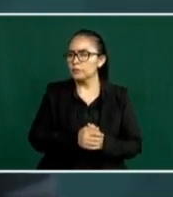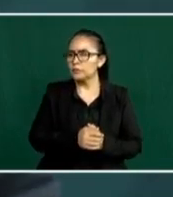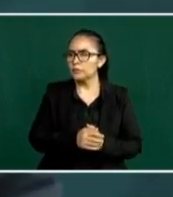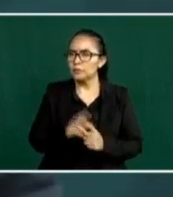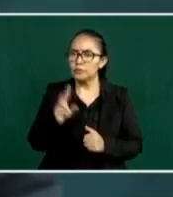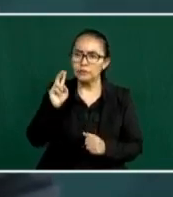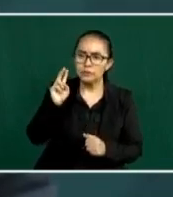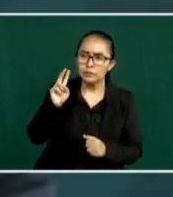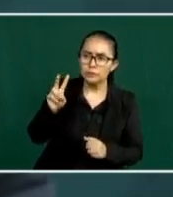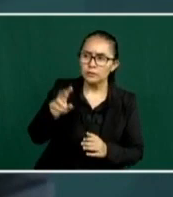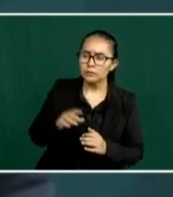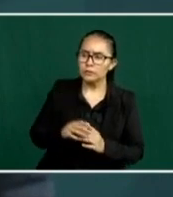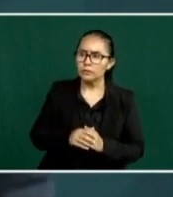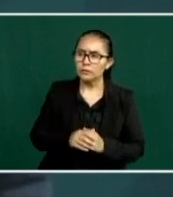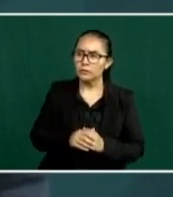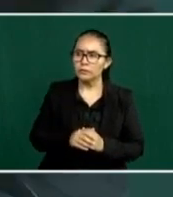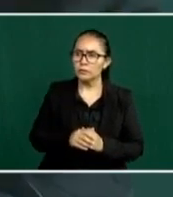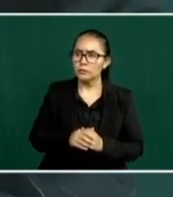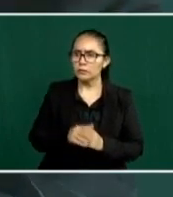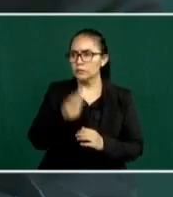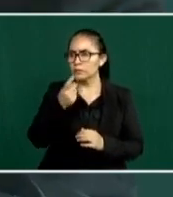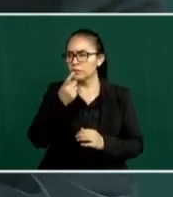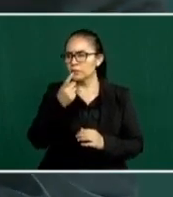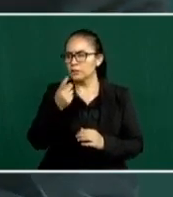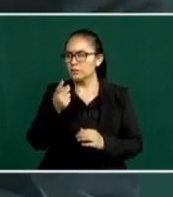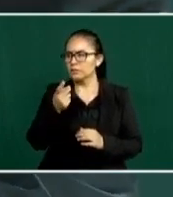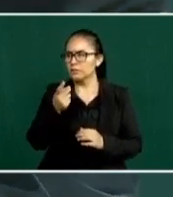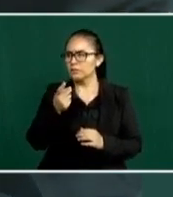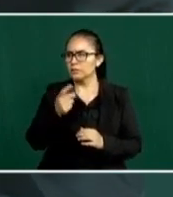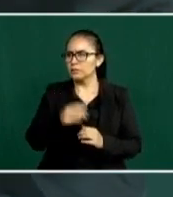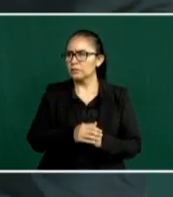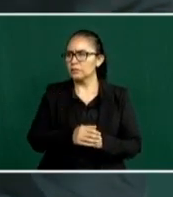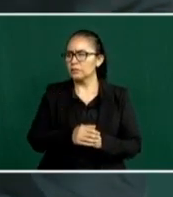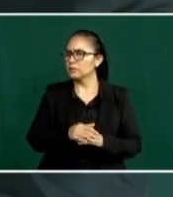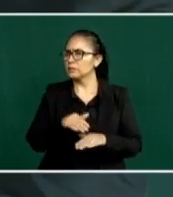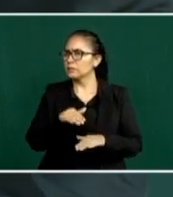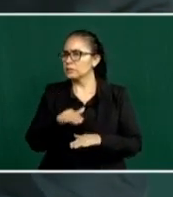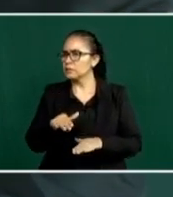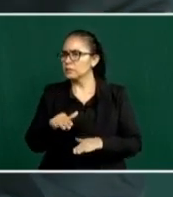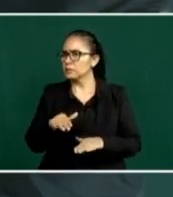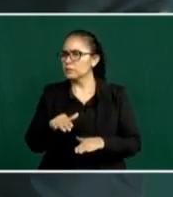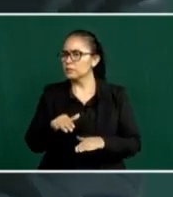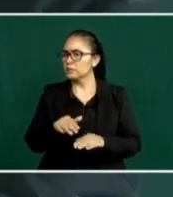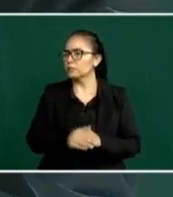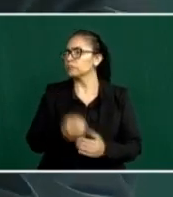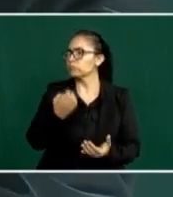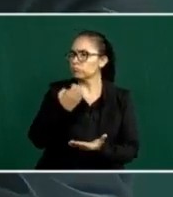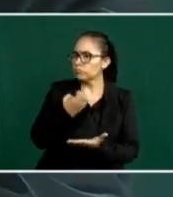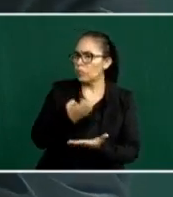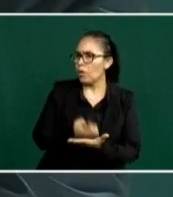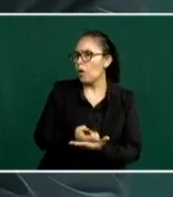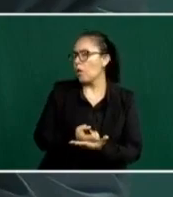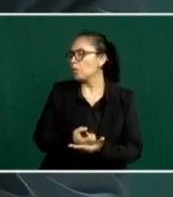bien, es decir, que va a haber crecimiento económico